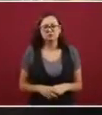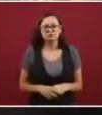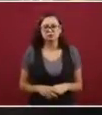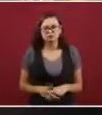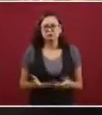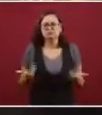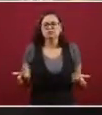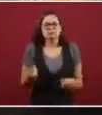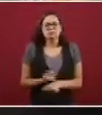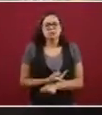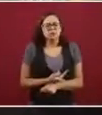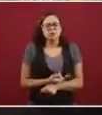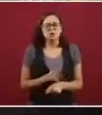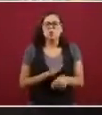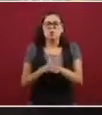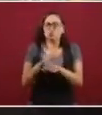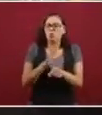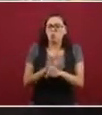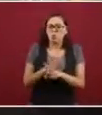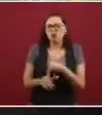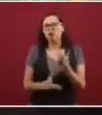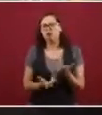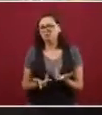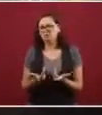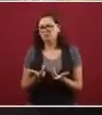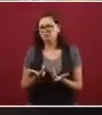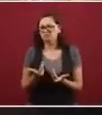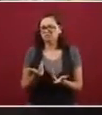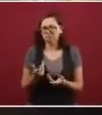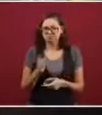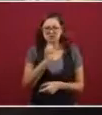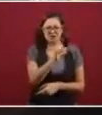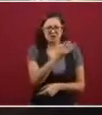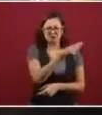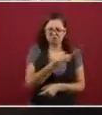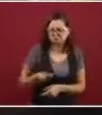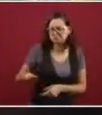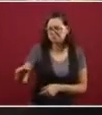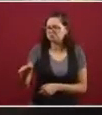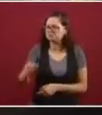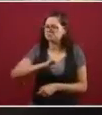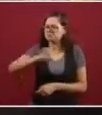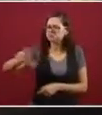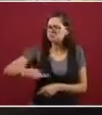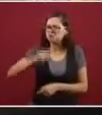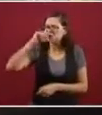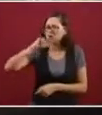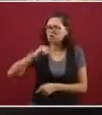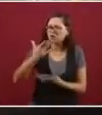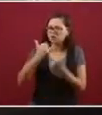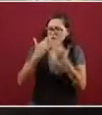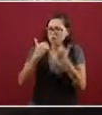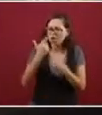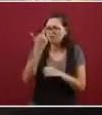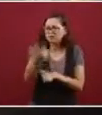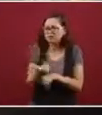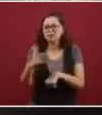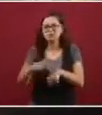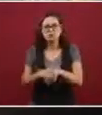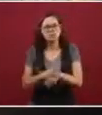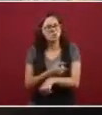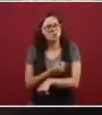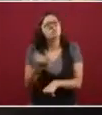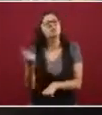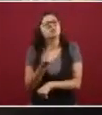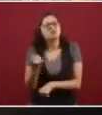cual pues no se está entregando con recursos o por qué no se activa la tarjeta. Y